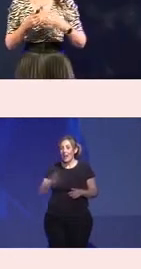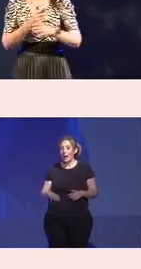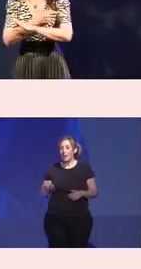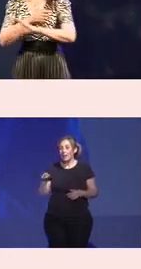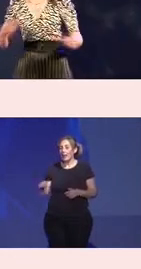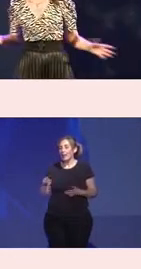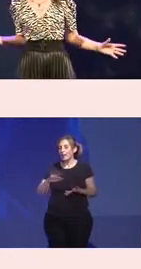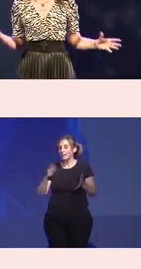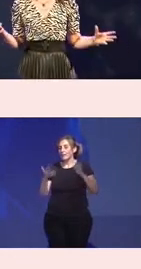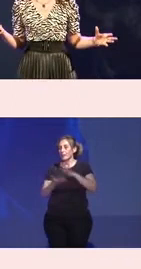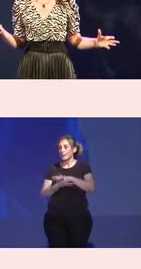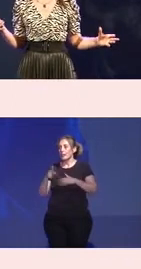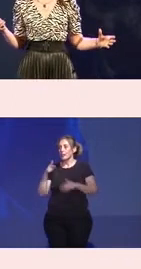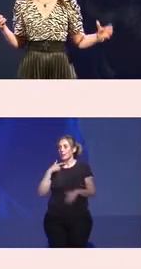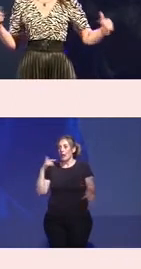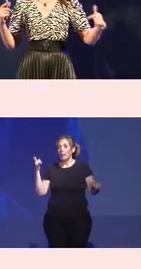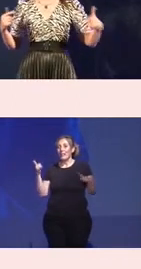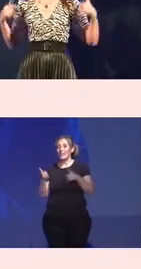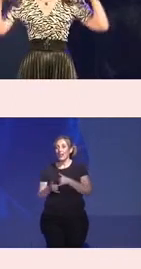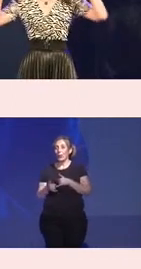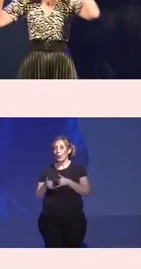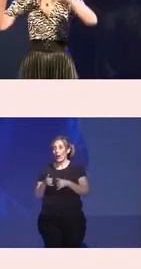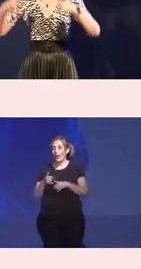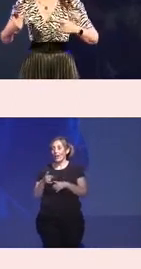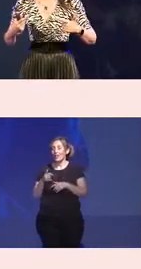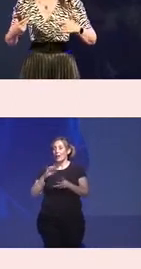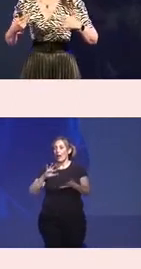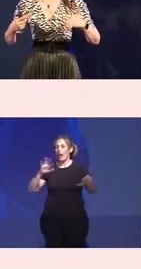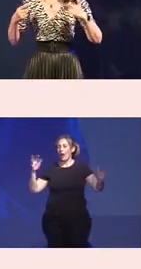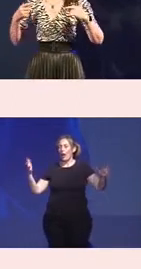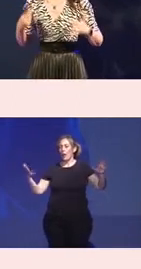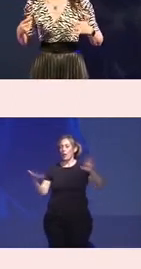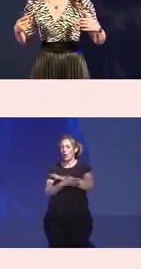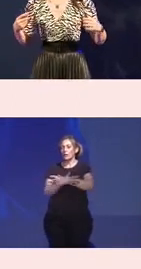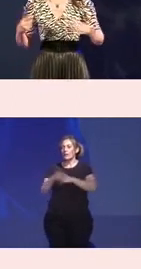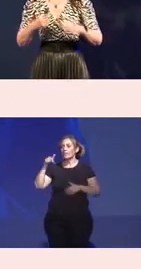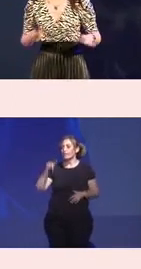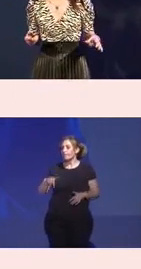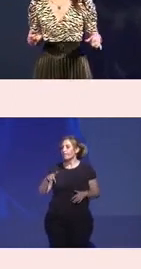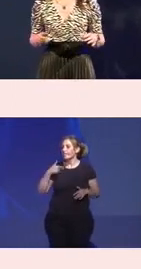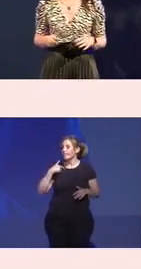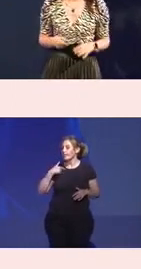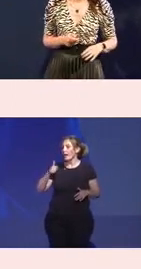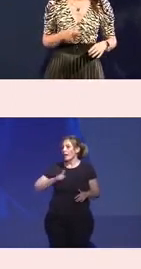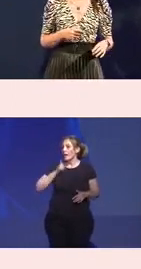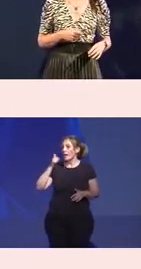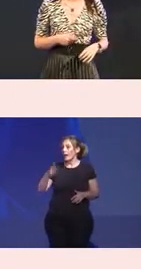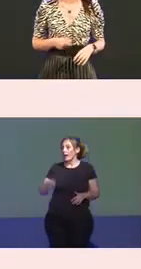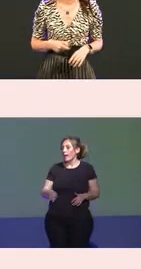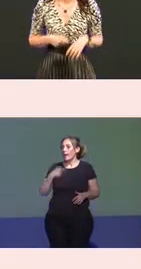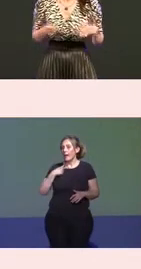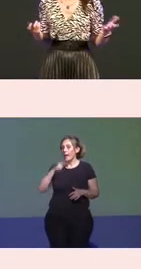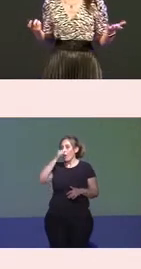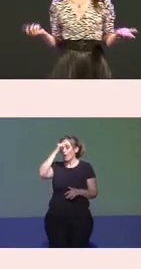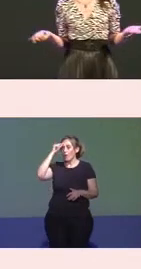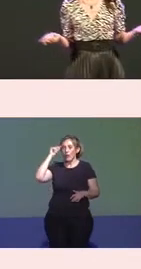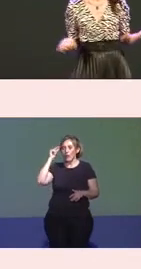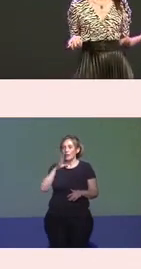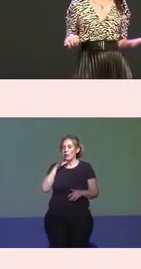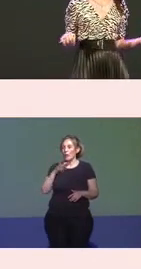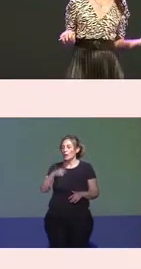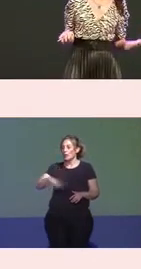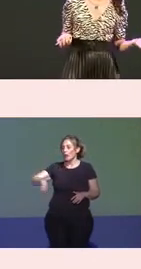de convertir la gran metedura de pata de su vida en darle la vuelta y convertirlo en su gran aportación a las ciencias forenses Y quizá